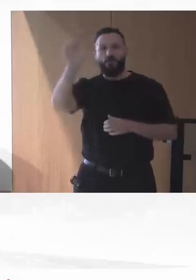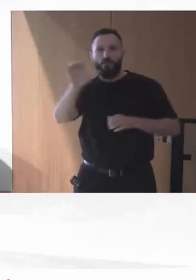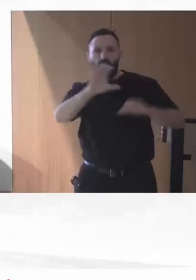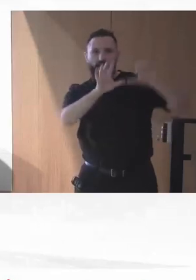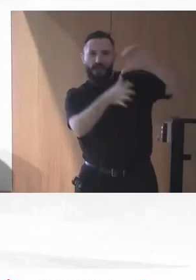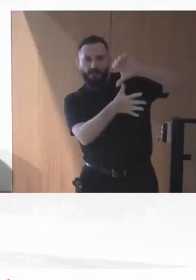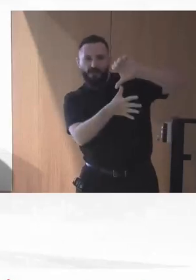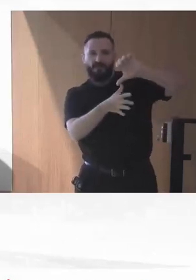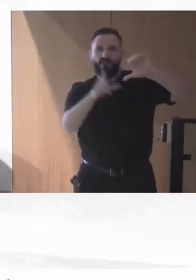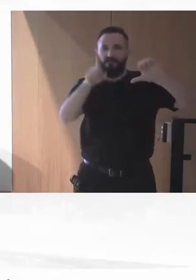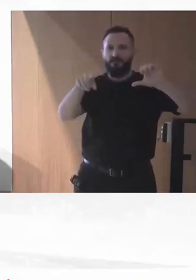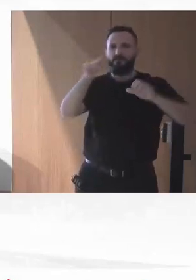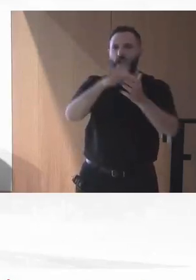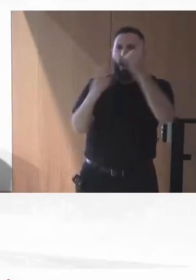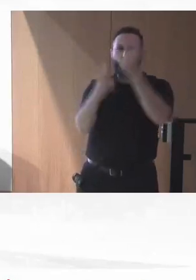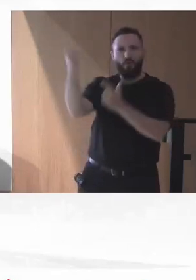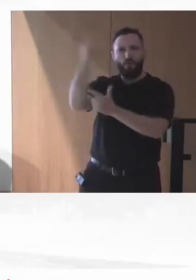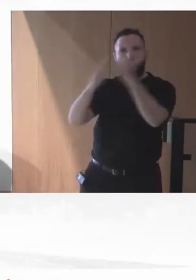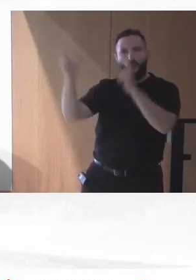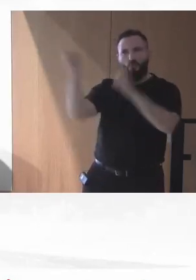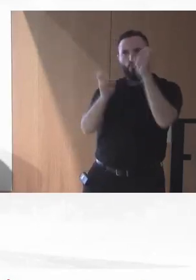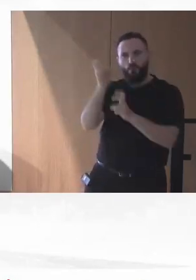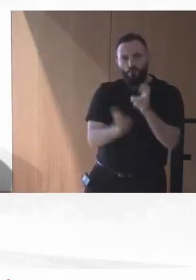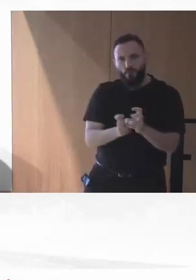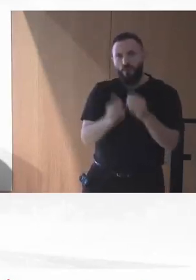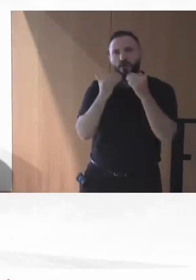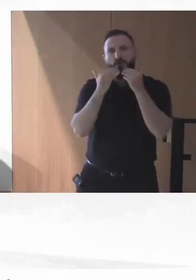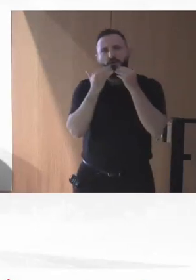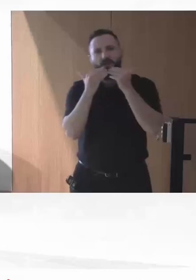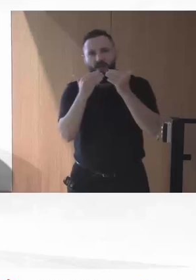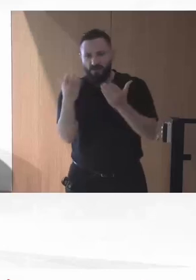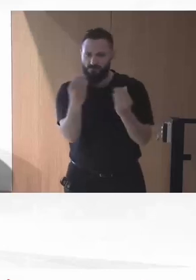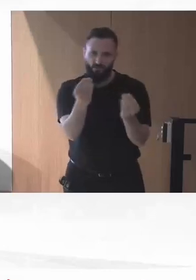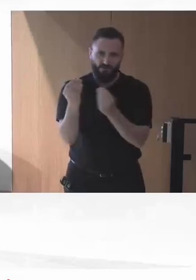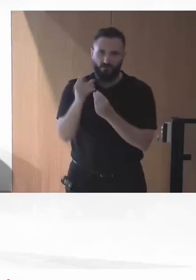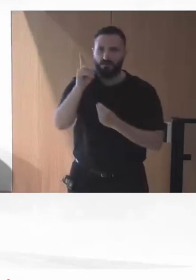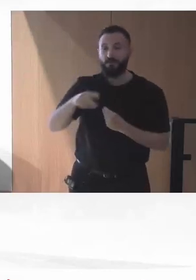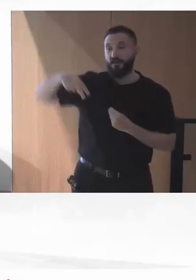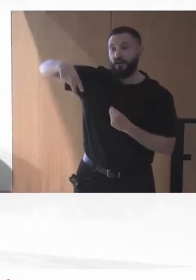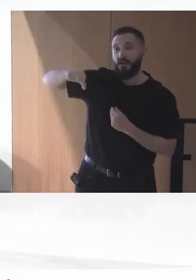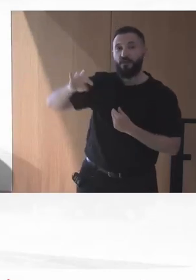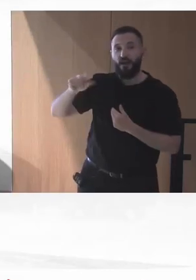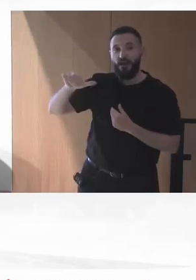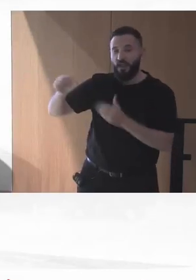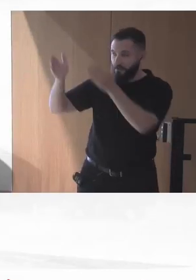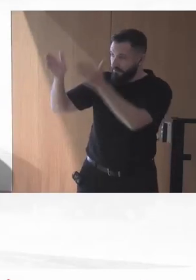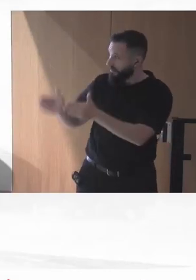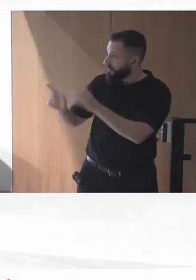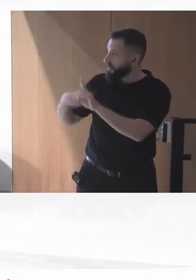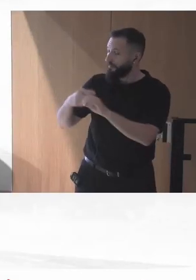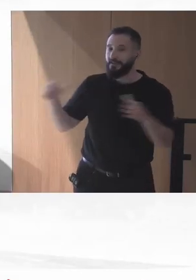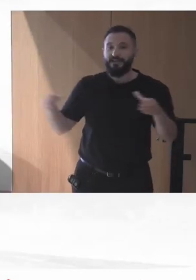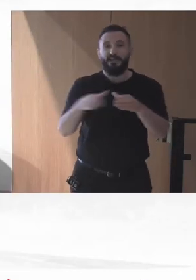han viajado mucho para venir hasta aquí, así que se lo agradecemos muchísimo y quiero dar las gracias también a Natalia y al equipo de